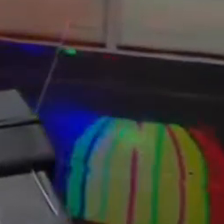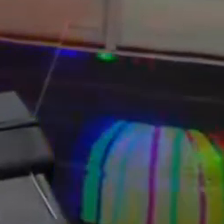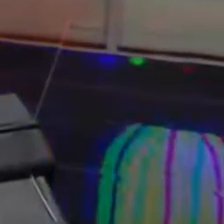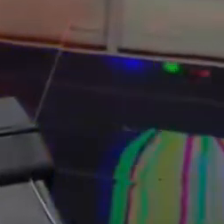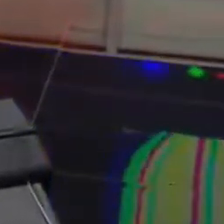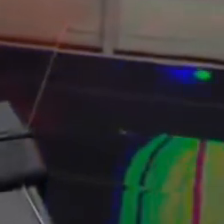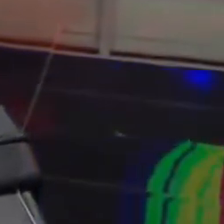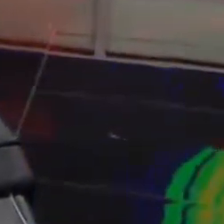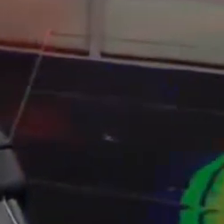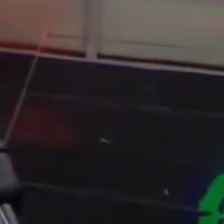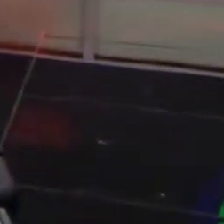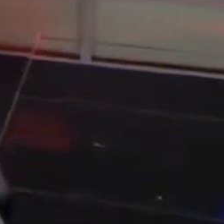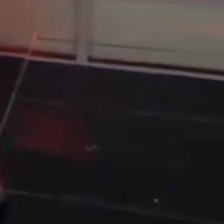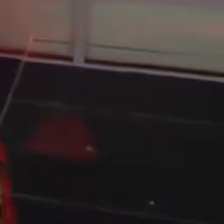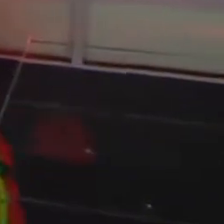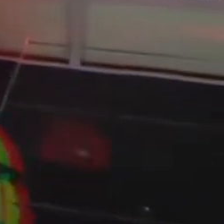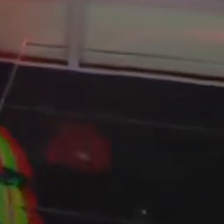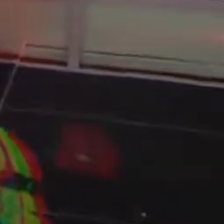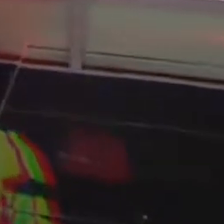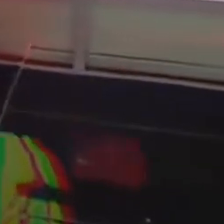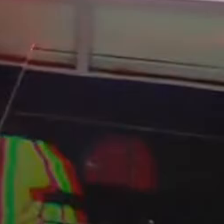Pero estrujando el corazón,